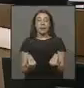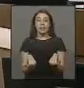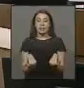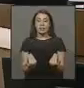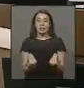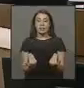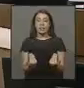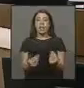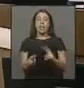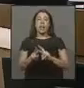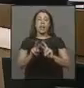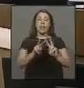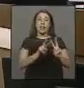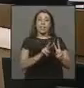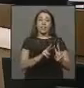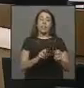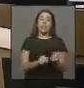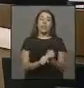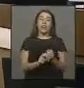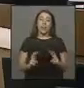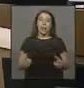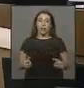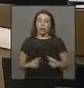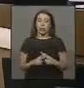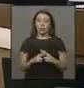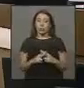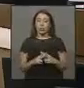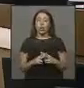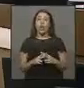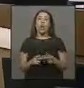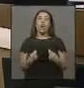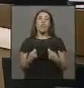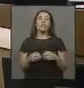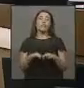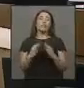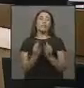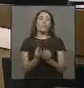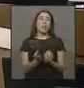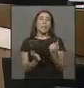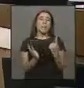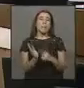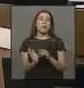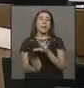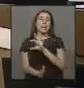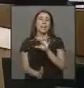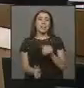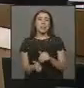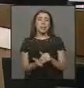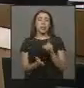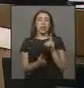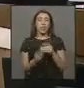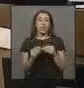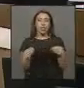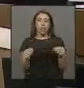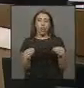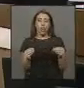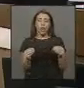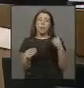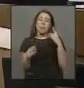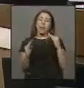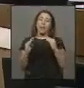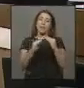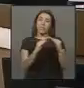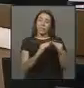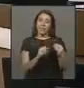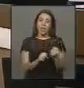emergencia, de rehabilitación y de reconstrucción, con un costo global estimado de $1.500 millones con iniciativas en